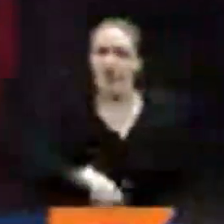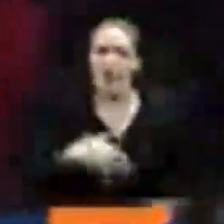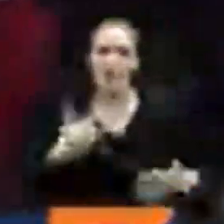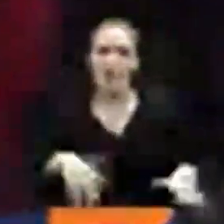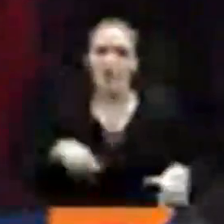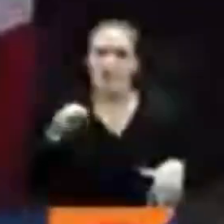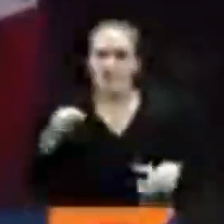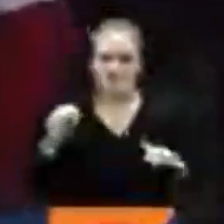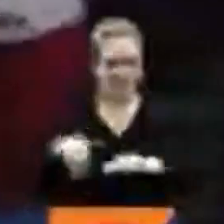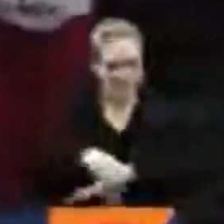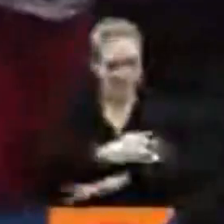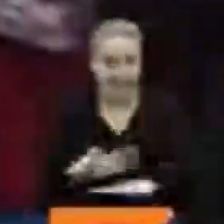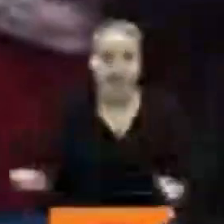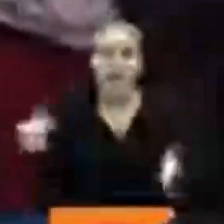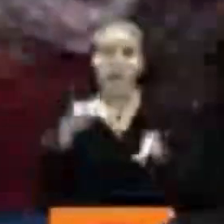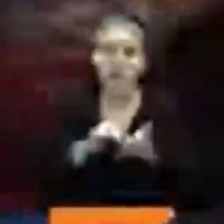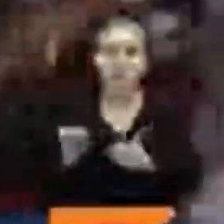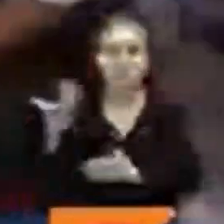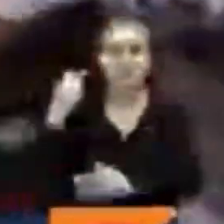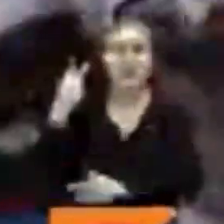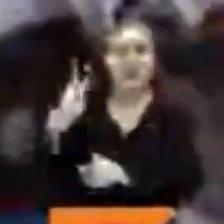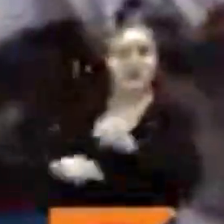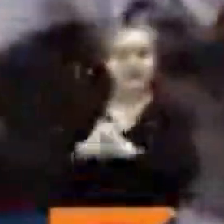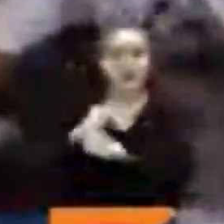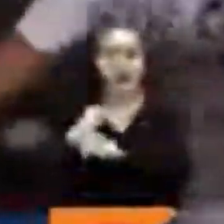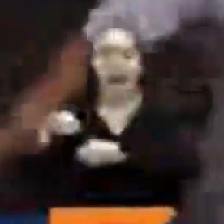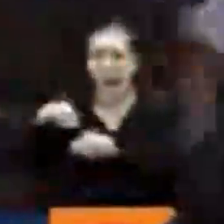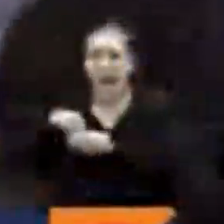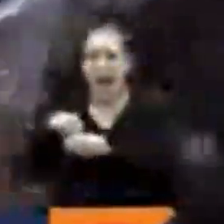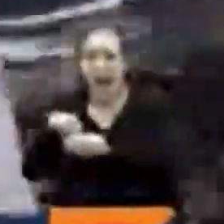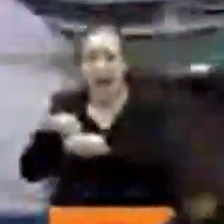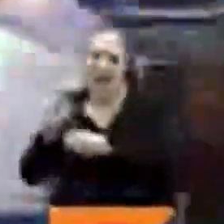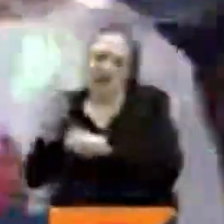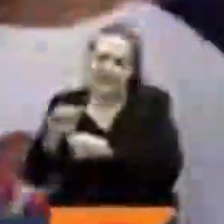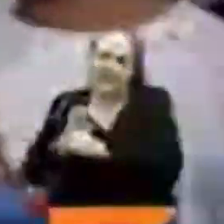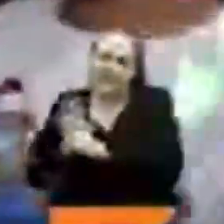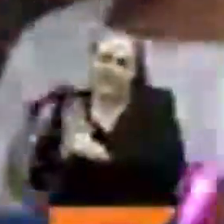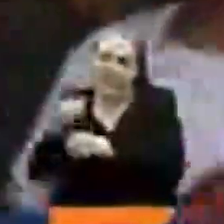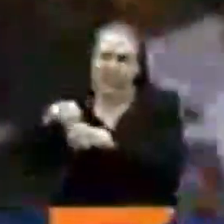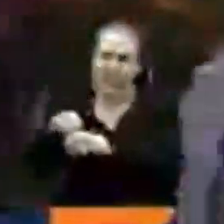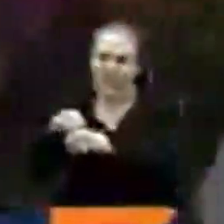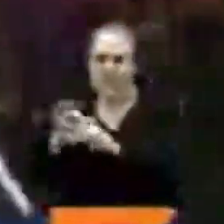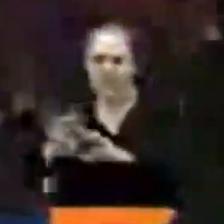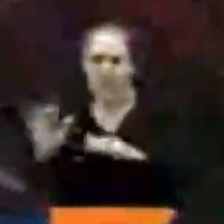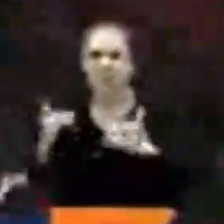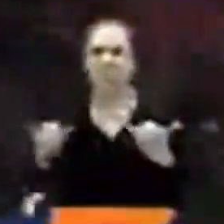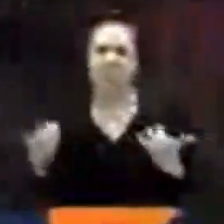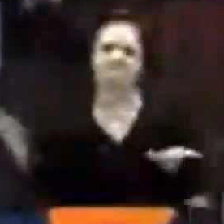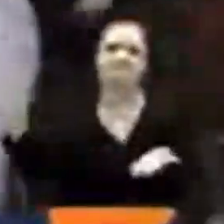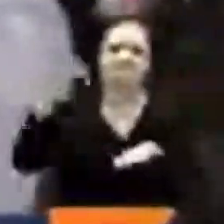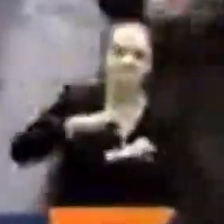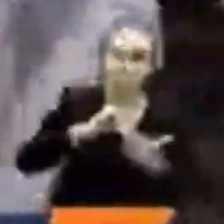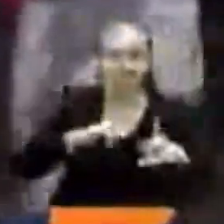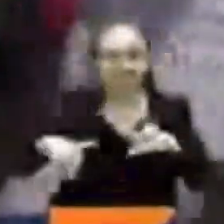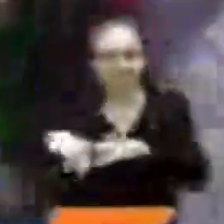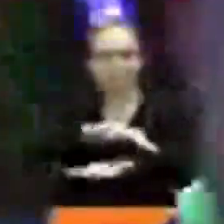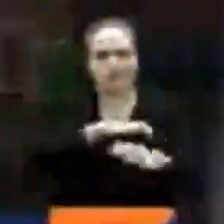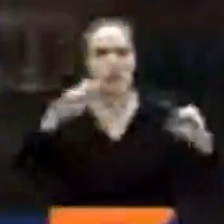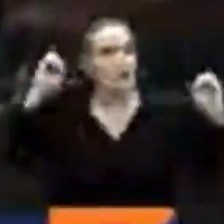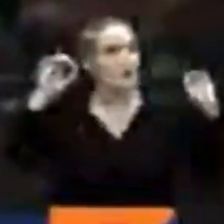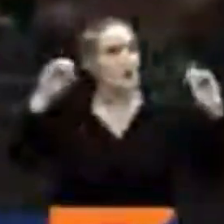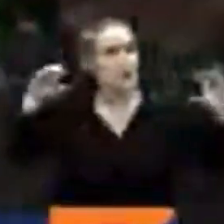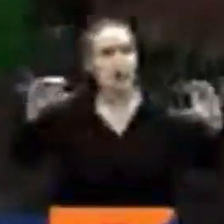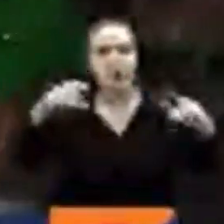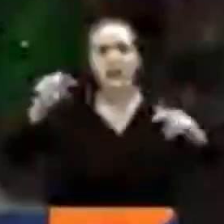las calles de la ciudad luego de 2 años de ausencia por la pandemia del COVID-19. Esta gran parada de la luz transcurre en